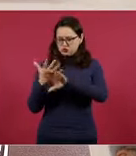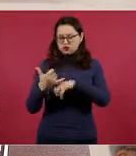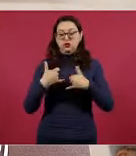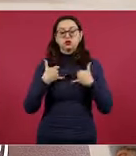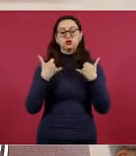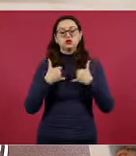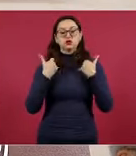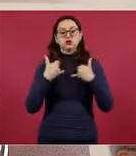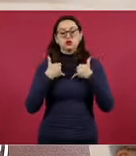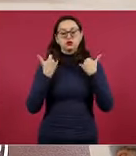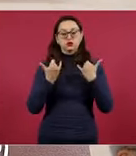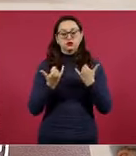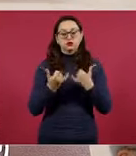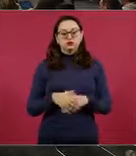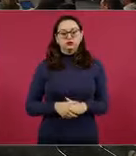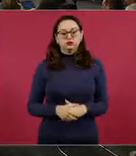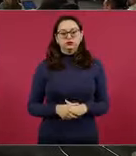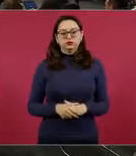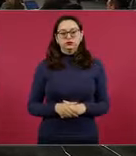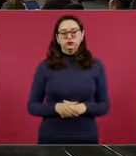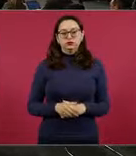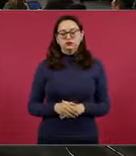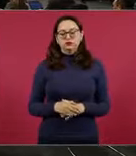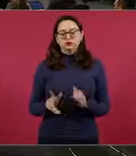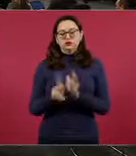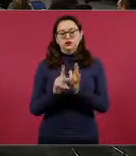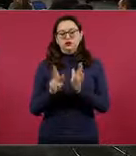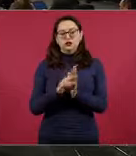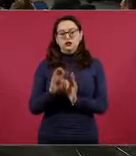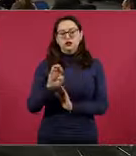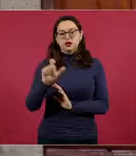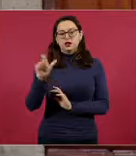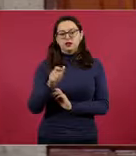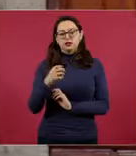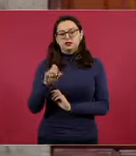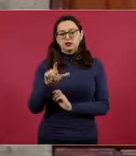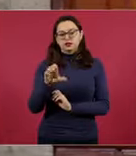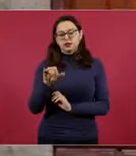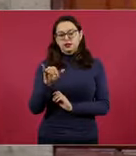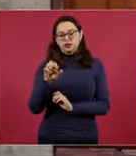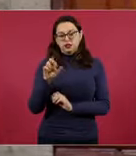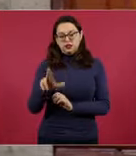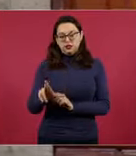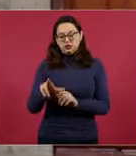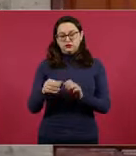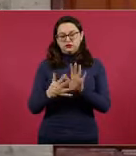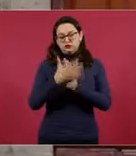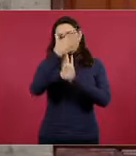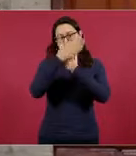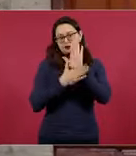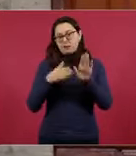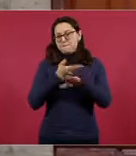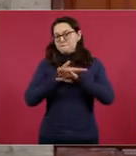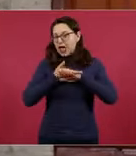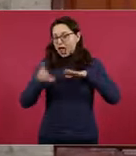en blanco una página en Excelsior. ¿El 68 de octubre es un cartón negro de Gabriel Quesada?